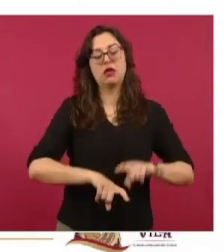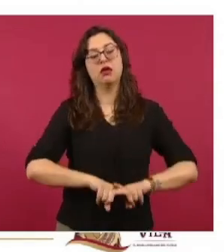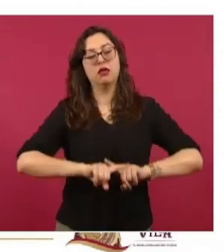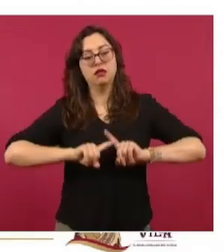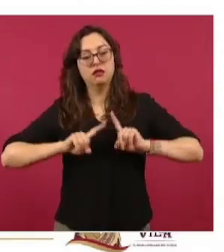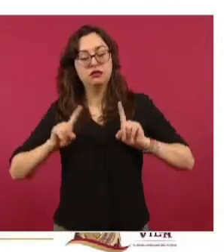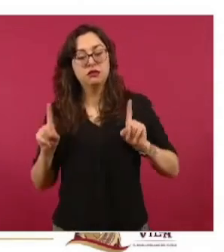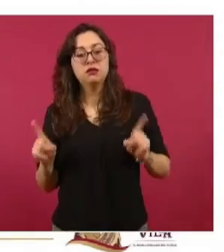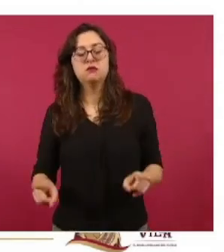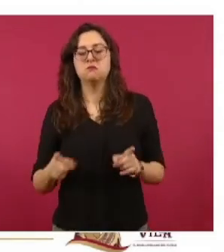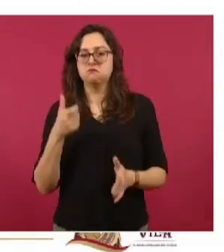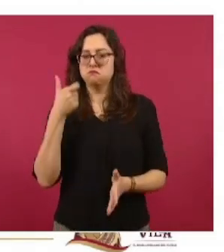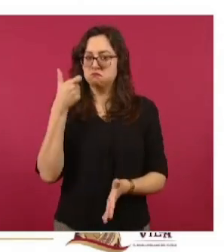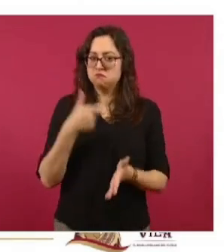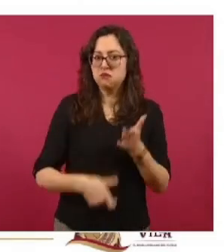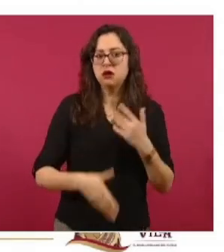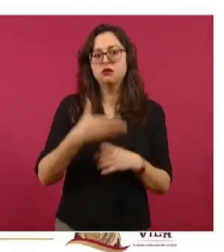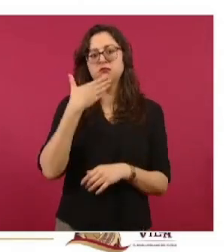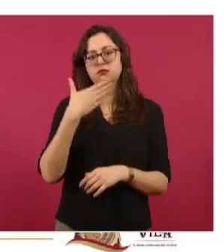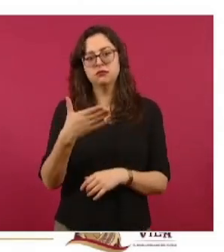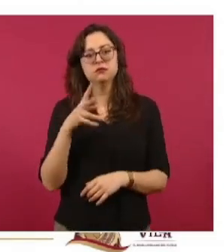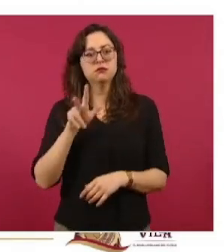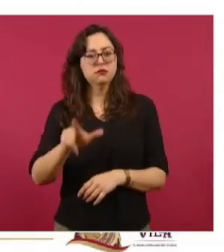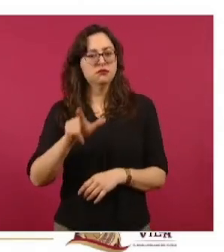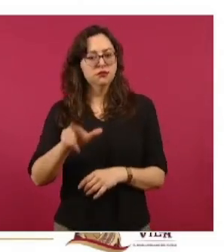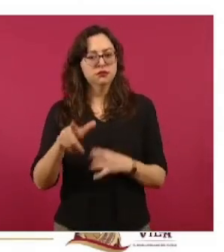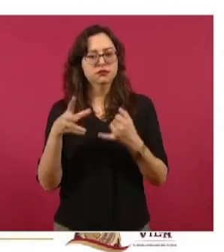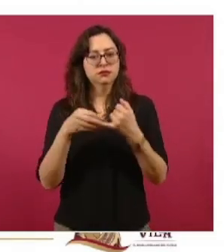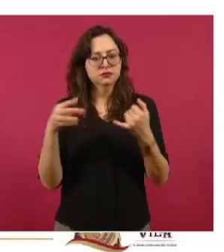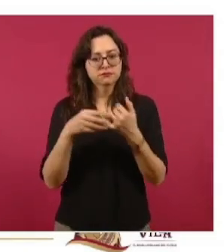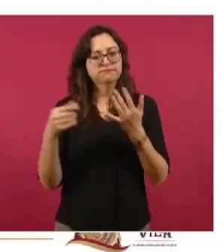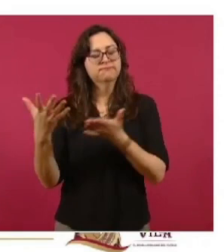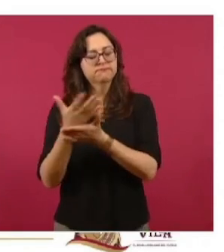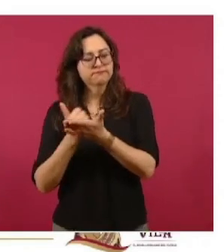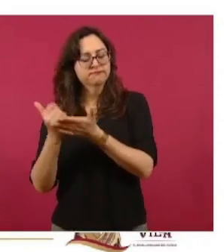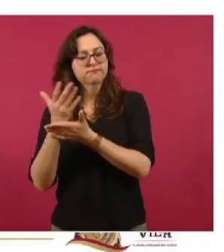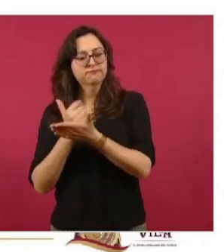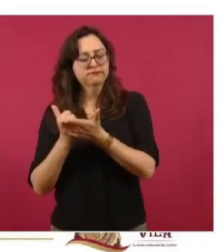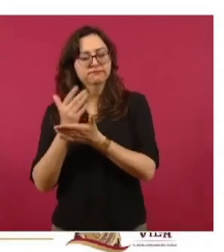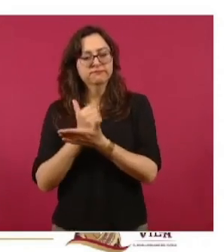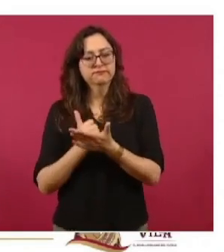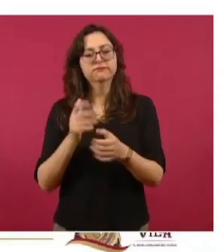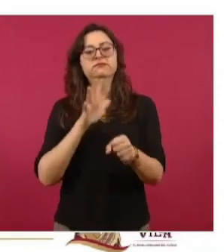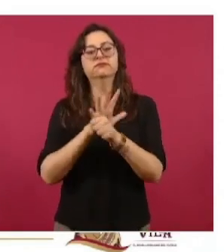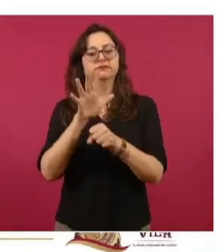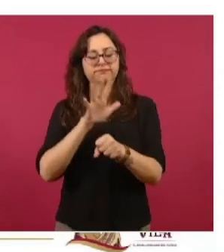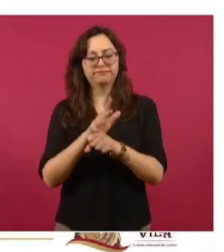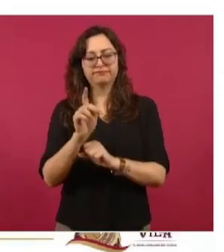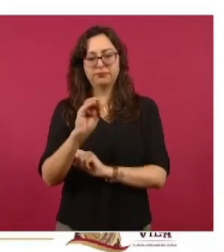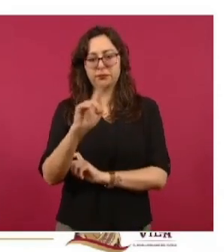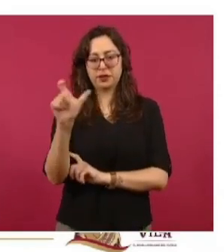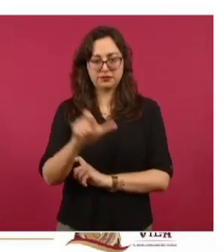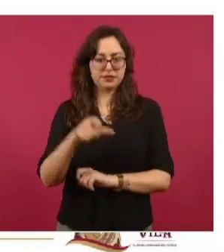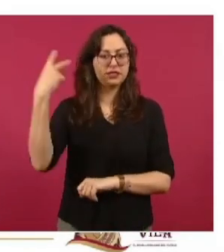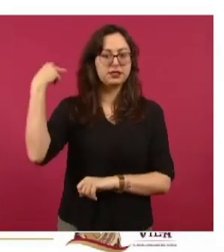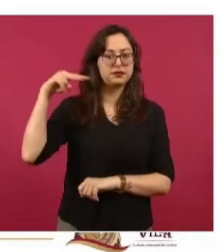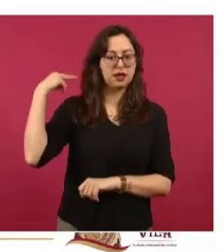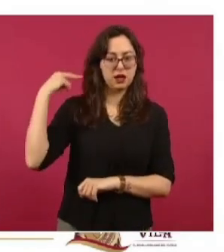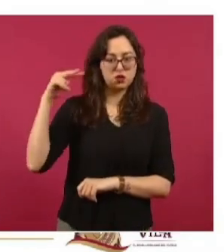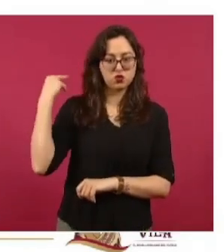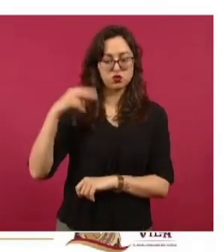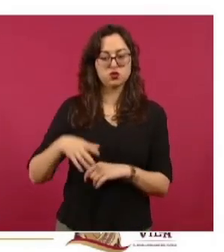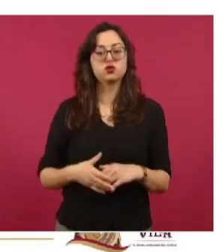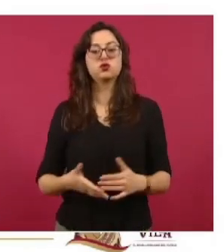margen y un precio al público de 22 pesos con 40 centavos, la opción más económica es de franquicia Pemex en Veracruz, Veracruz.